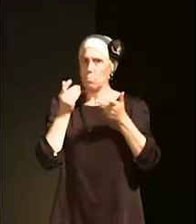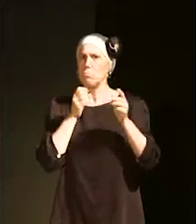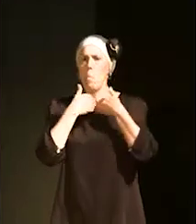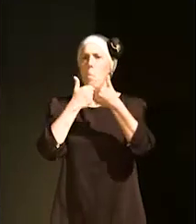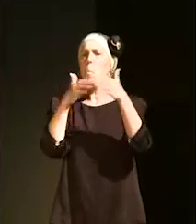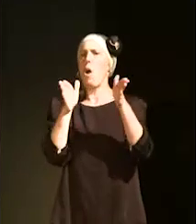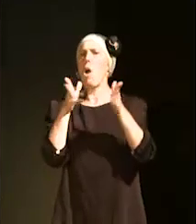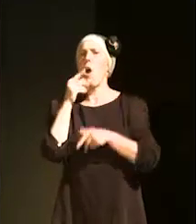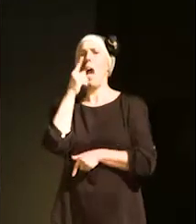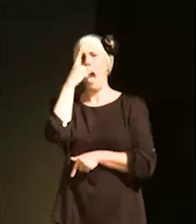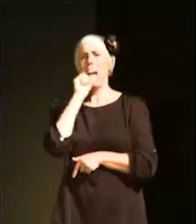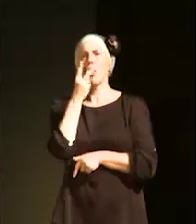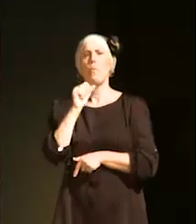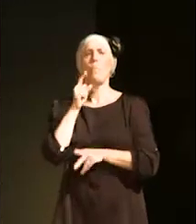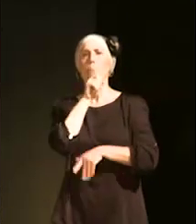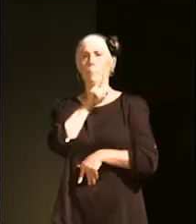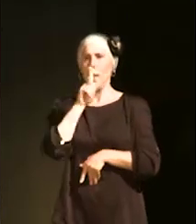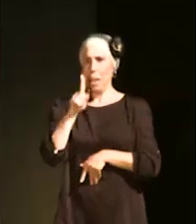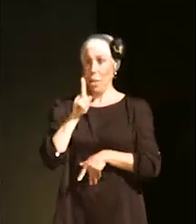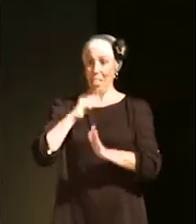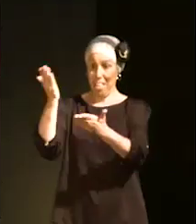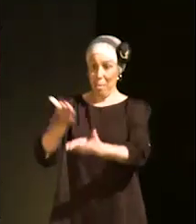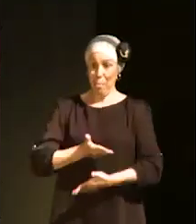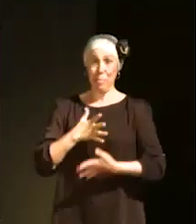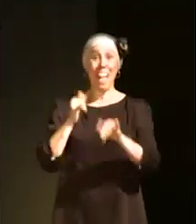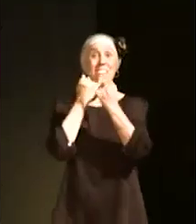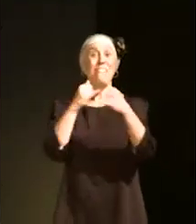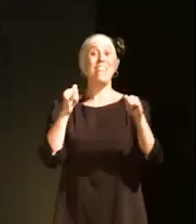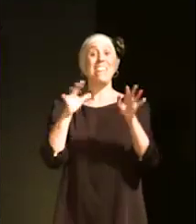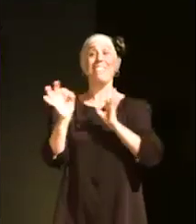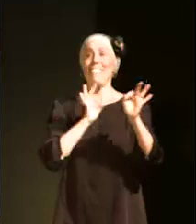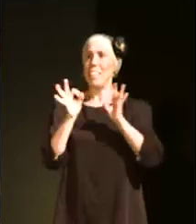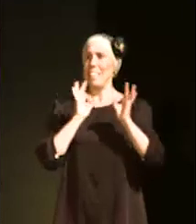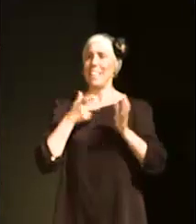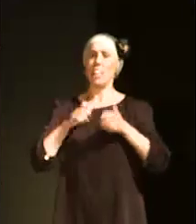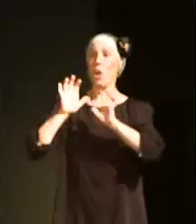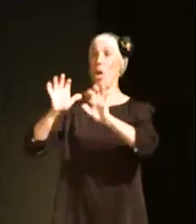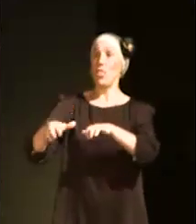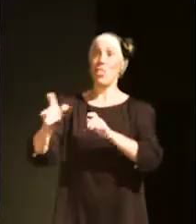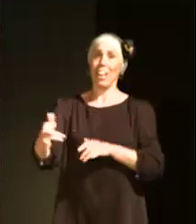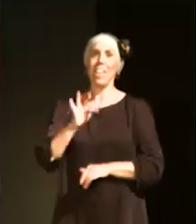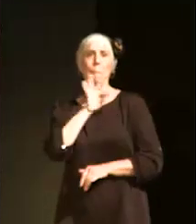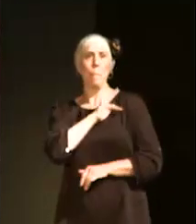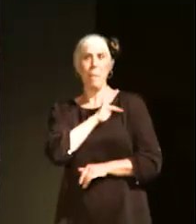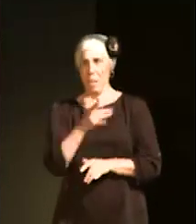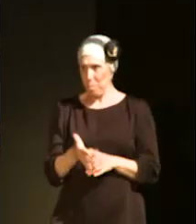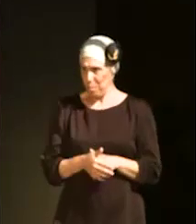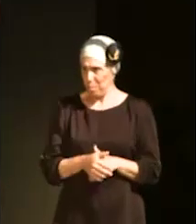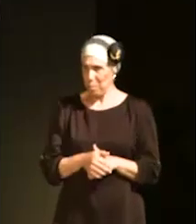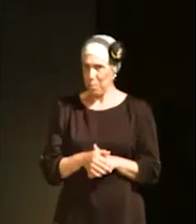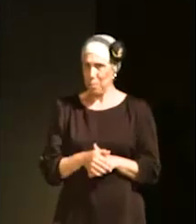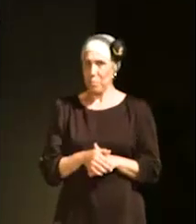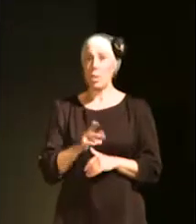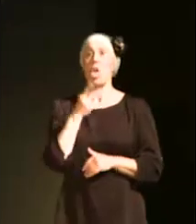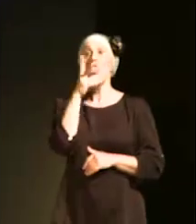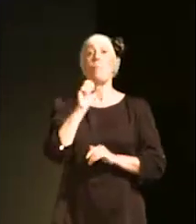y fueron invitadas al festival de teatro de cádiz en donde recibieron la distinción de la glock en